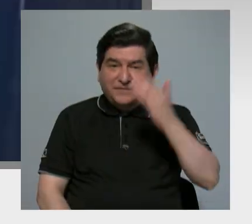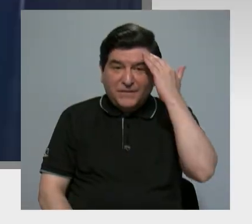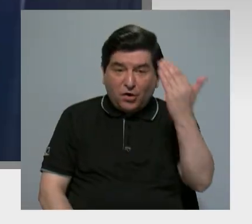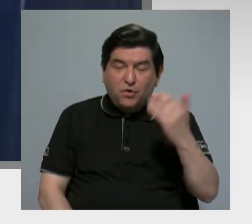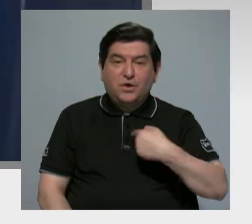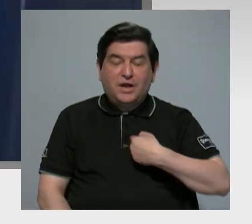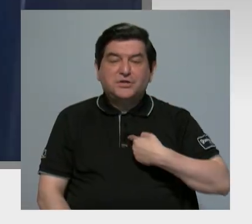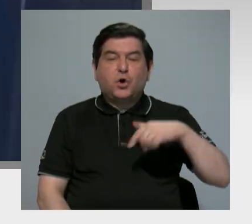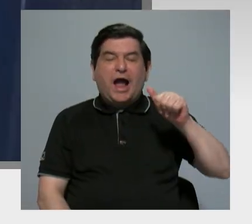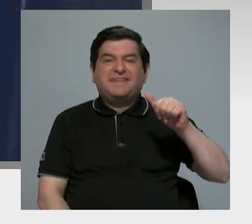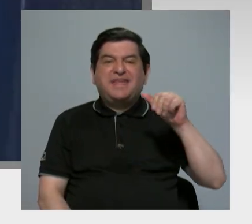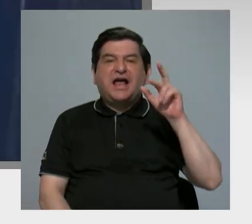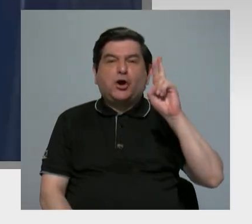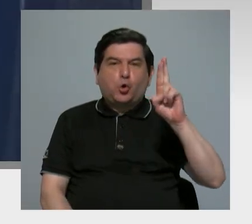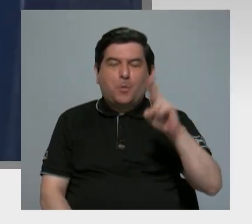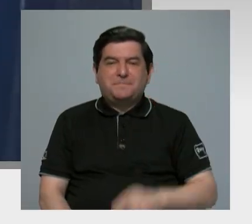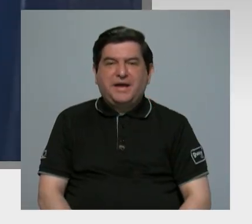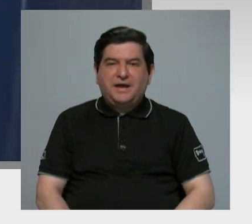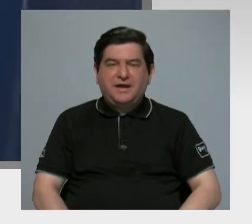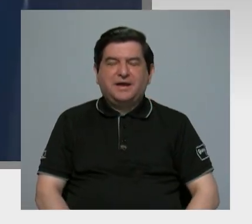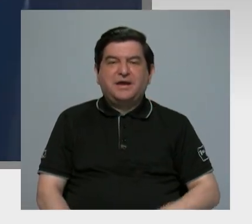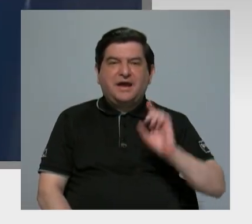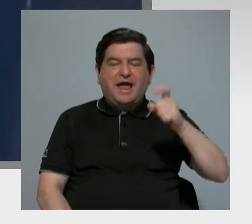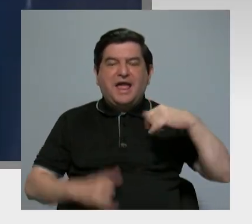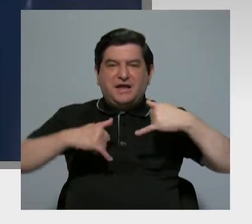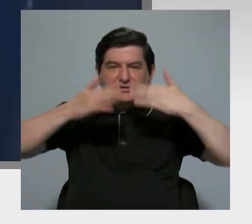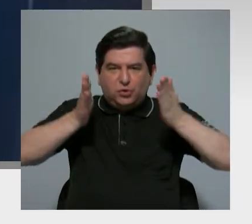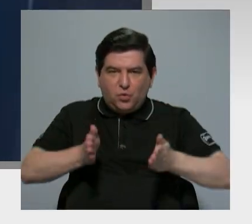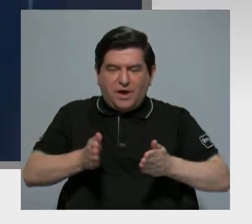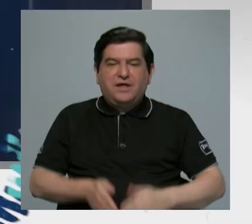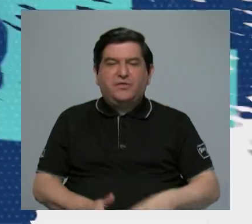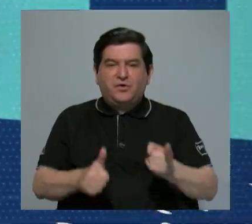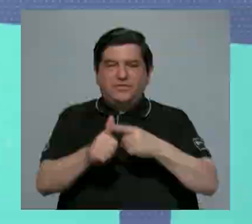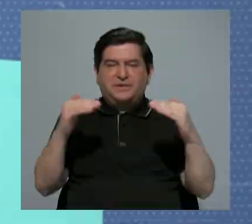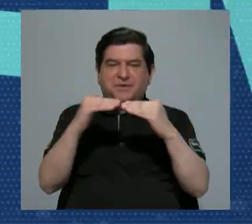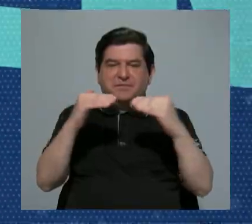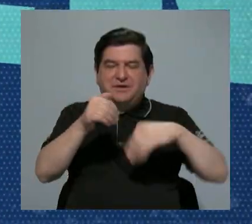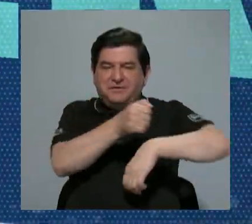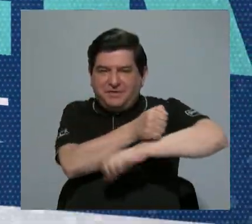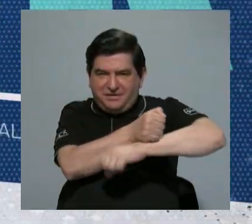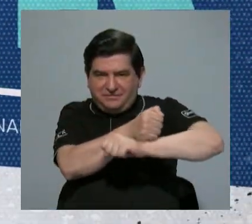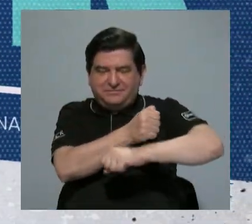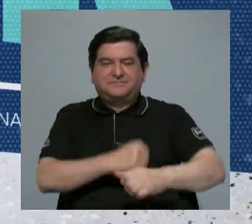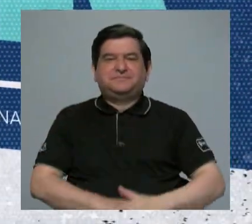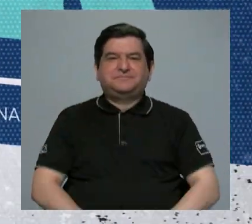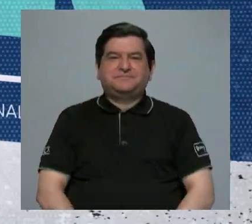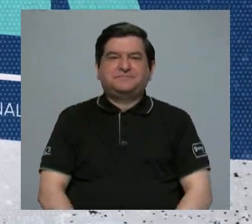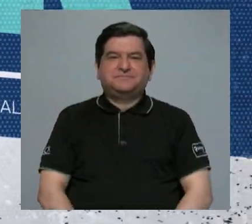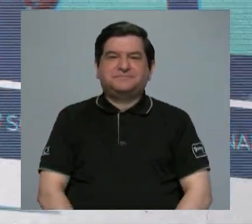Hola, ¿cómo están? Mi nombre es Tim Rupert, futbolista retirado de Primera División.